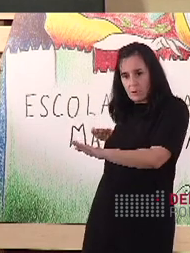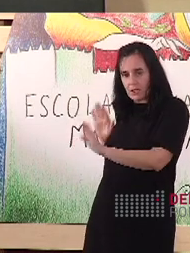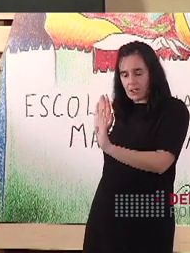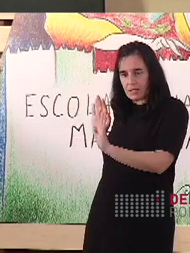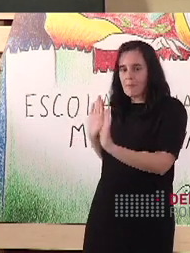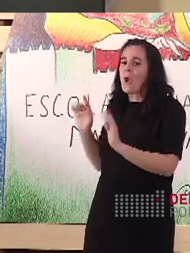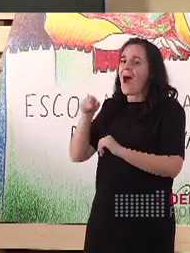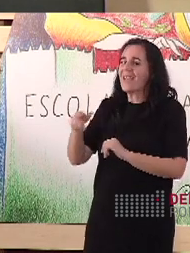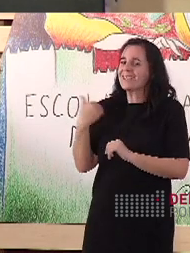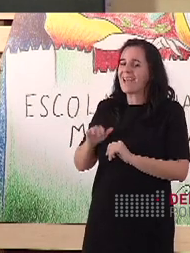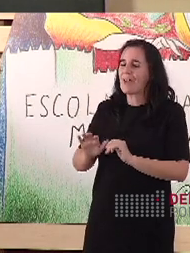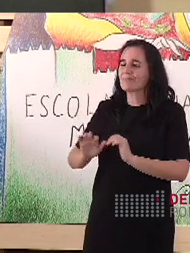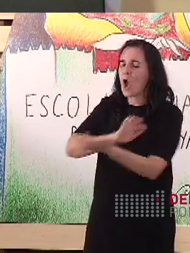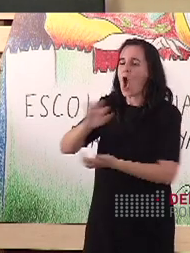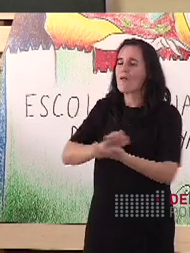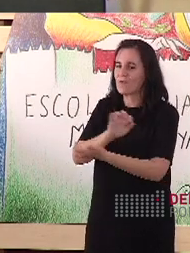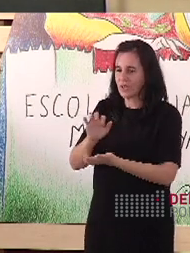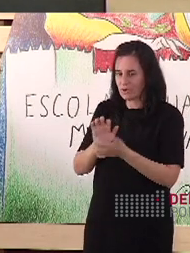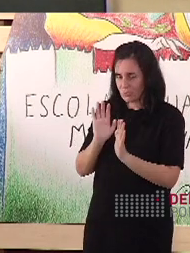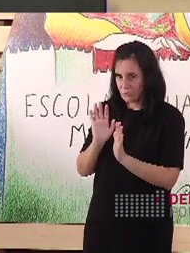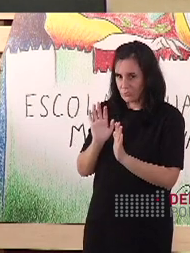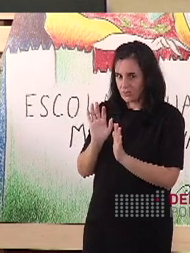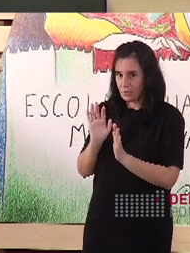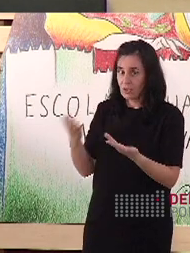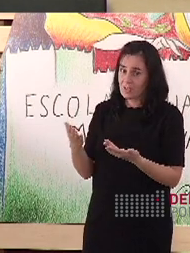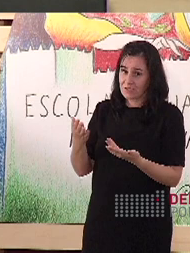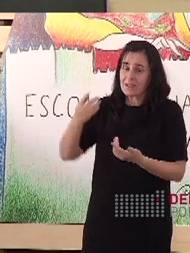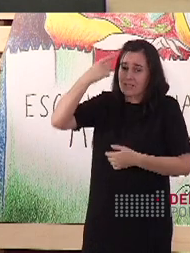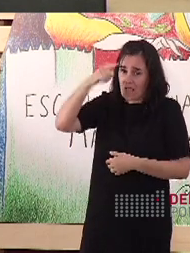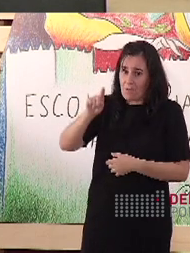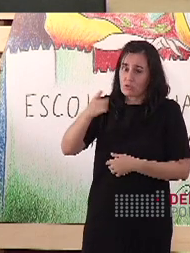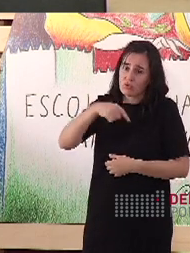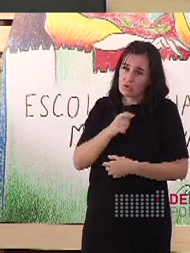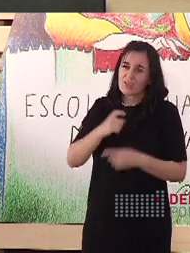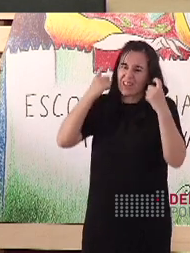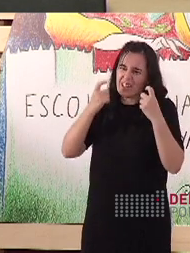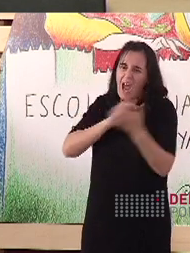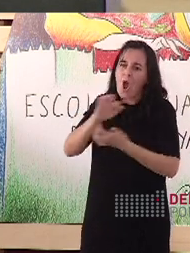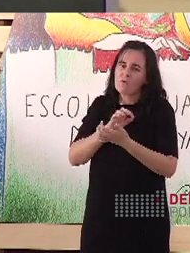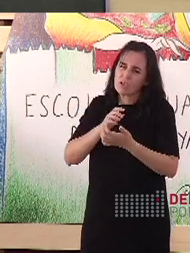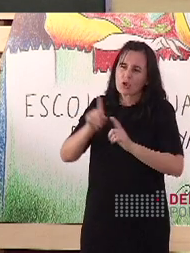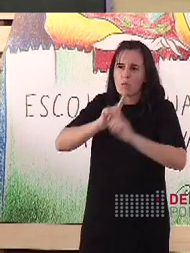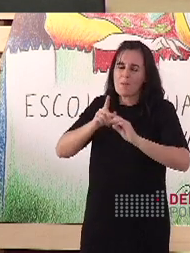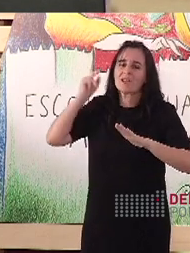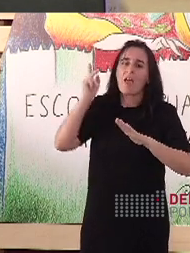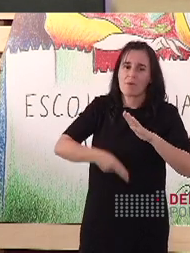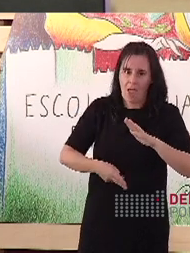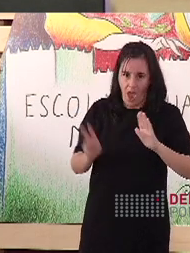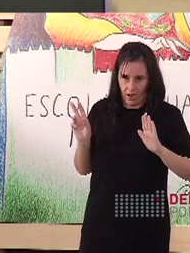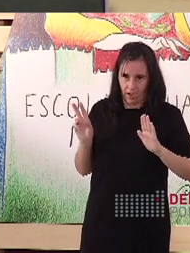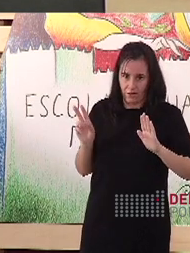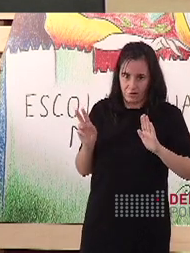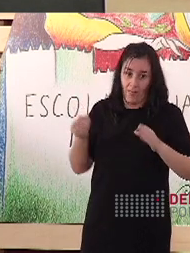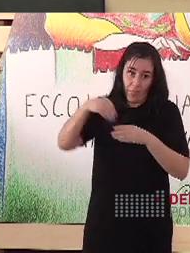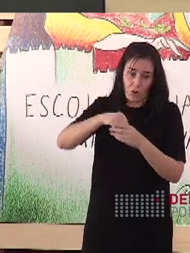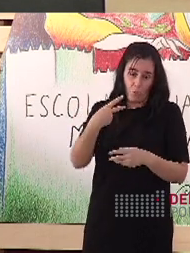un conflicto. Y bueno, ya sabemos que a veces intentamos evitar los conflictos a nivel social y mucho más dentro de la